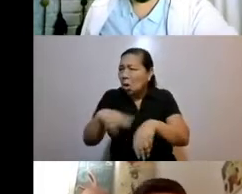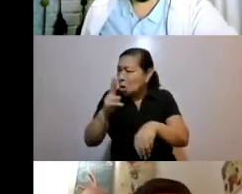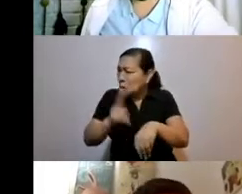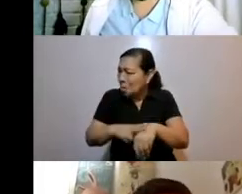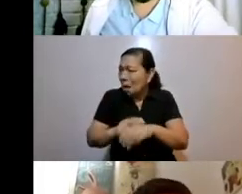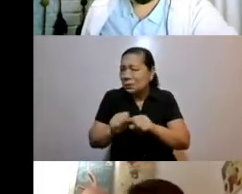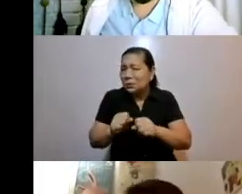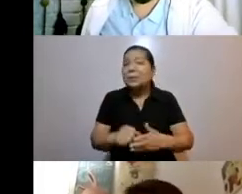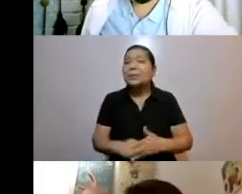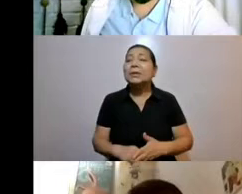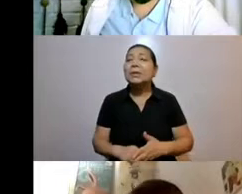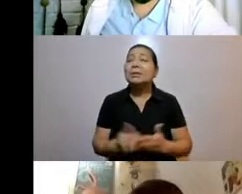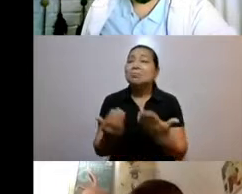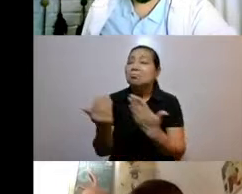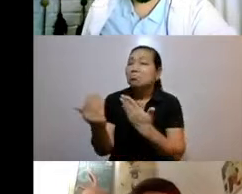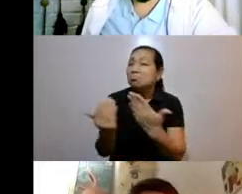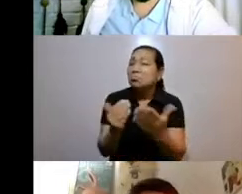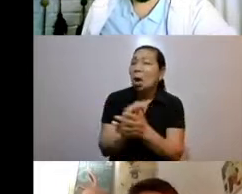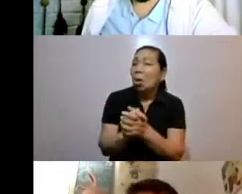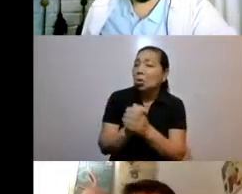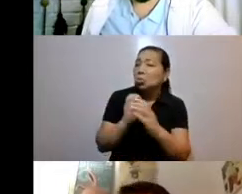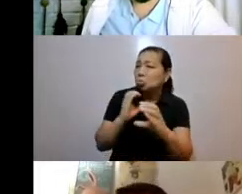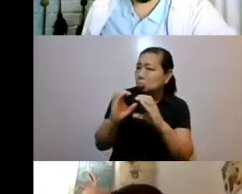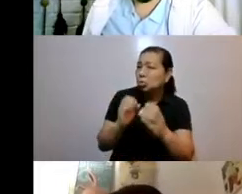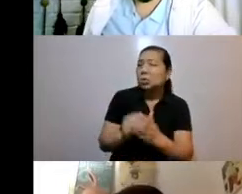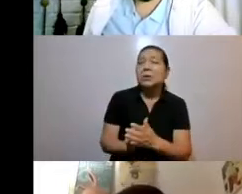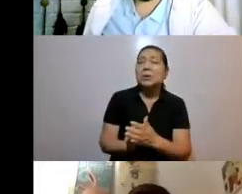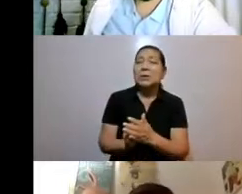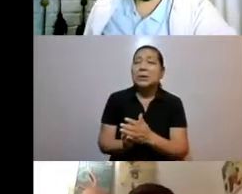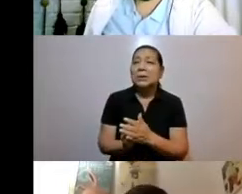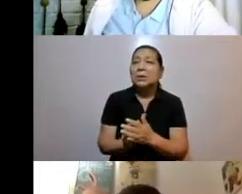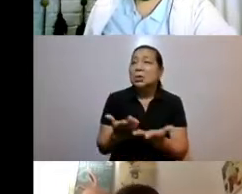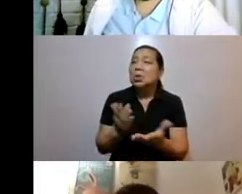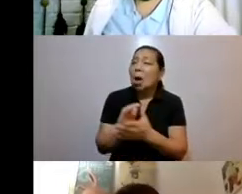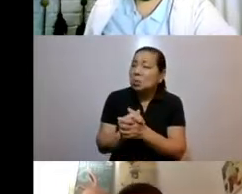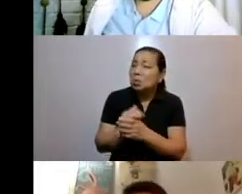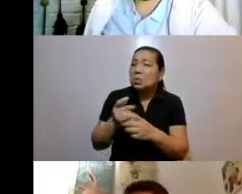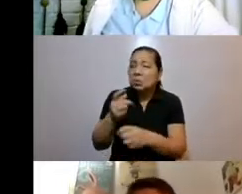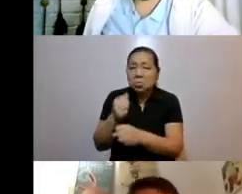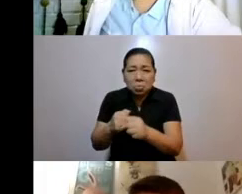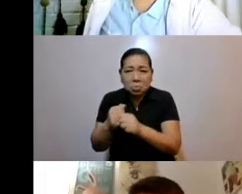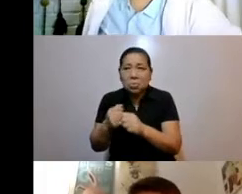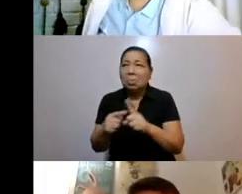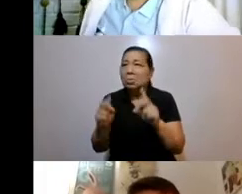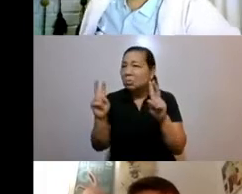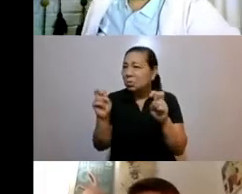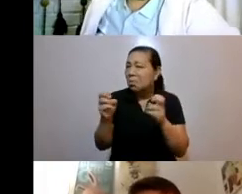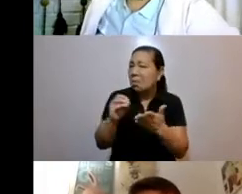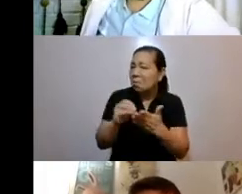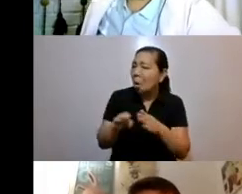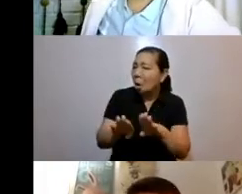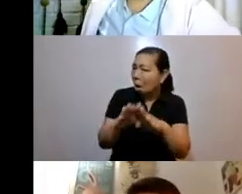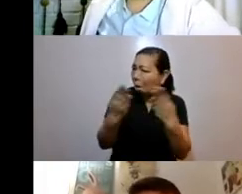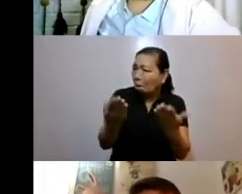más entre amigos, con compañeros de trabajo, ¿no? Es un tema un poco más abierto